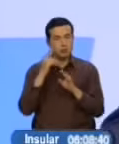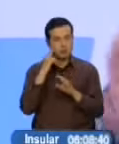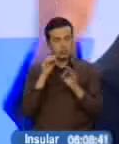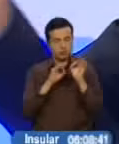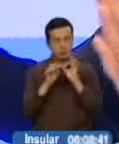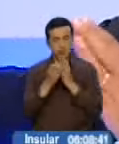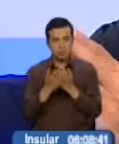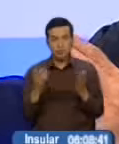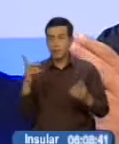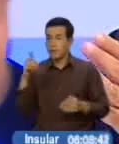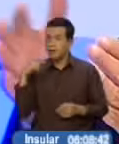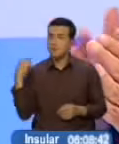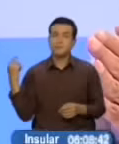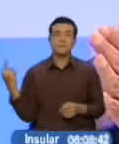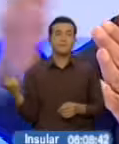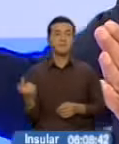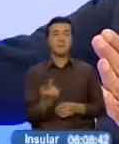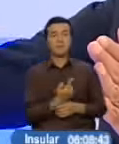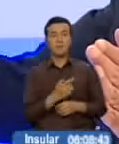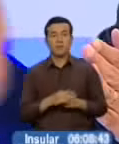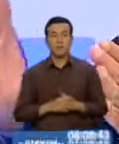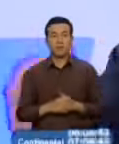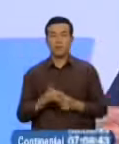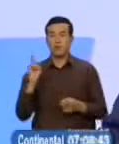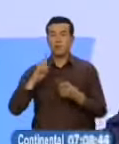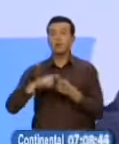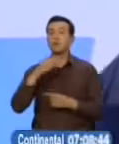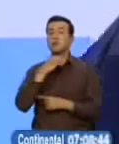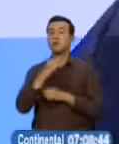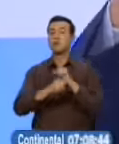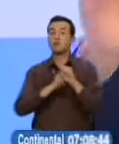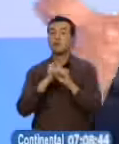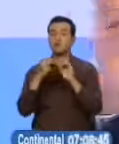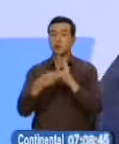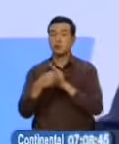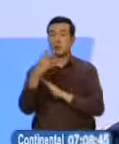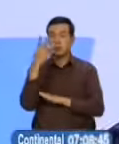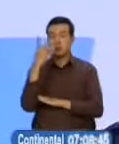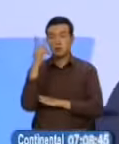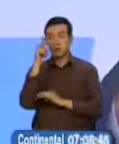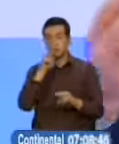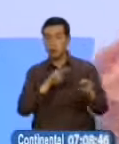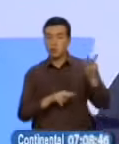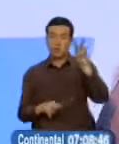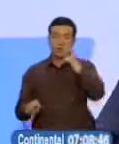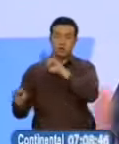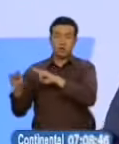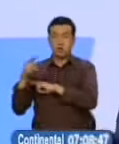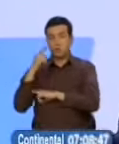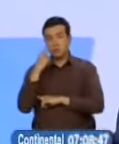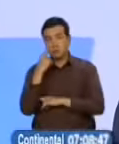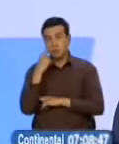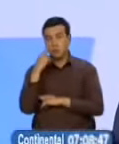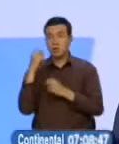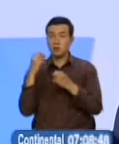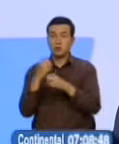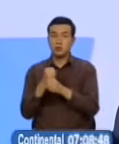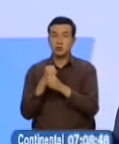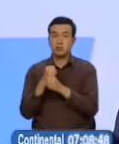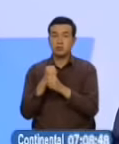Carlos? Si nosotros hasta agosto del 2015 analizábamos la conveniencia de contratar